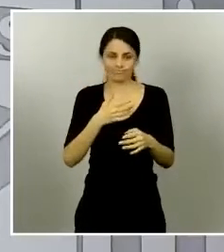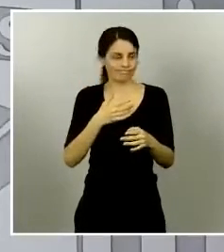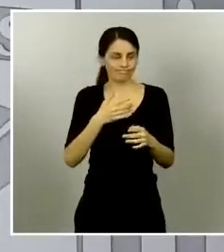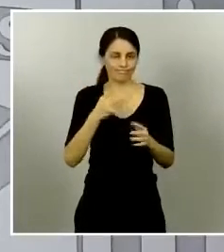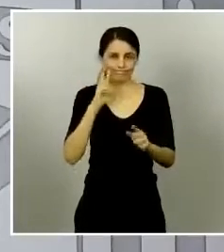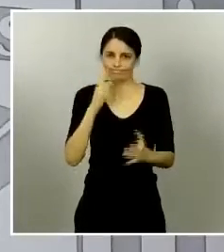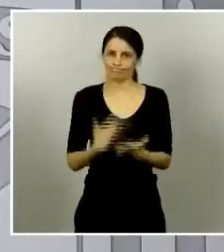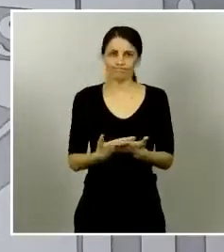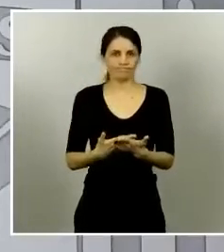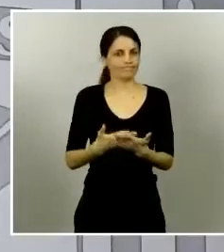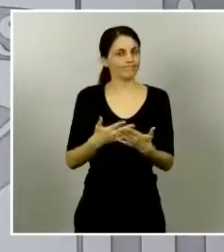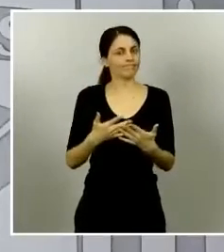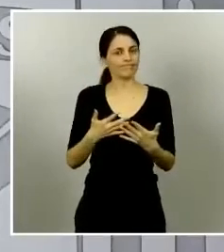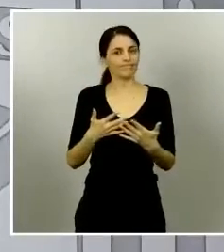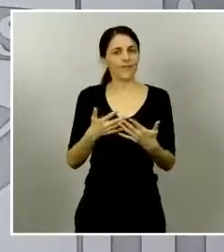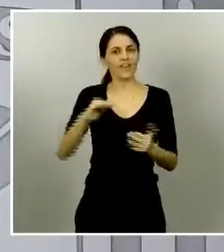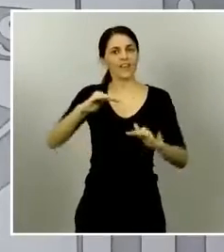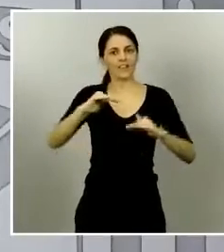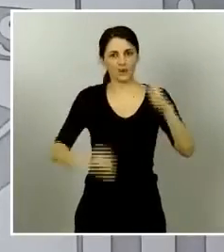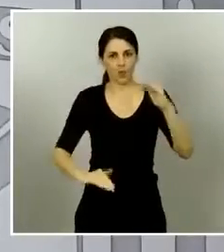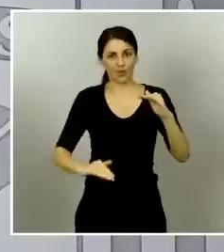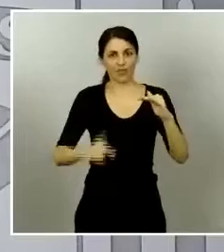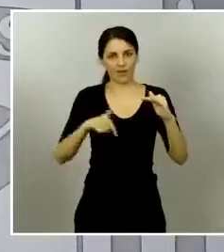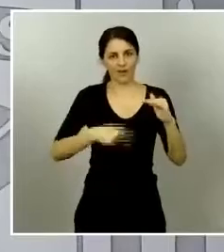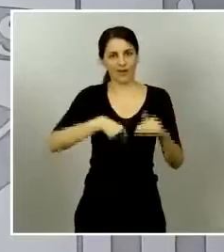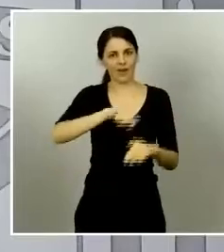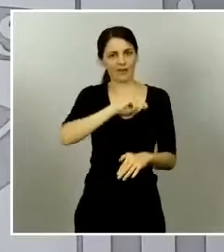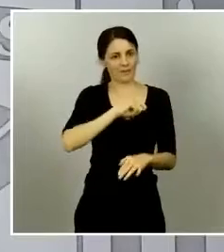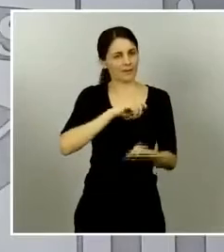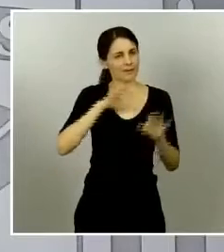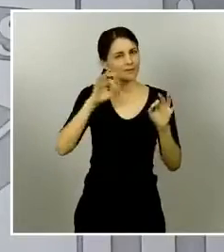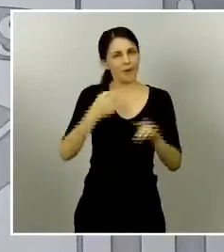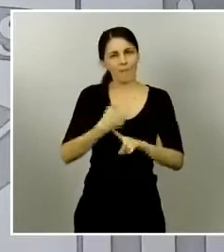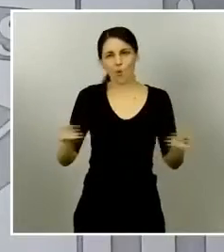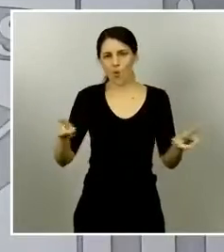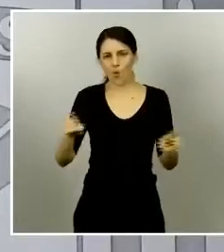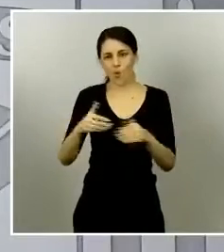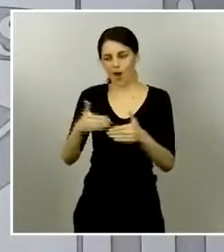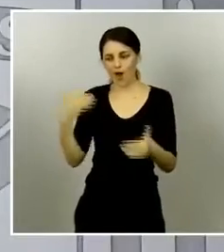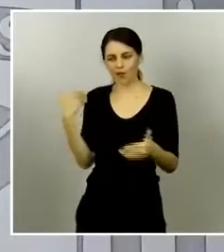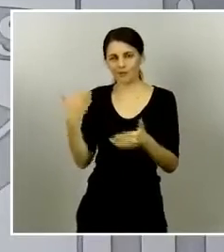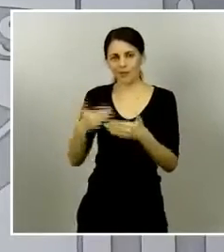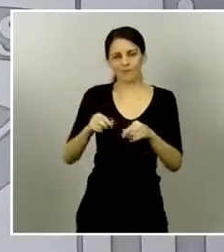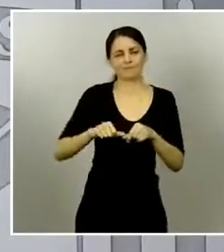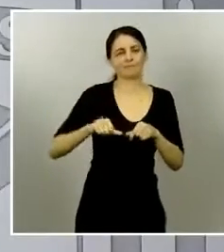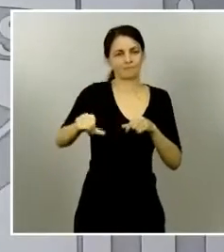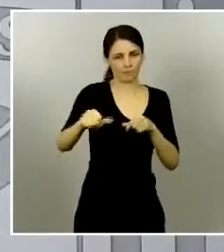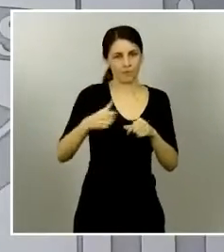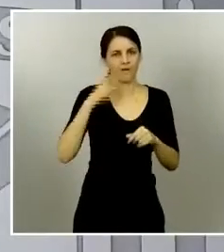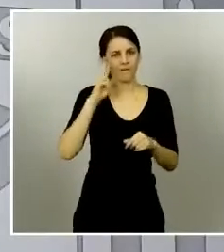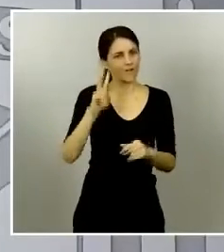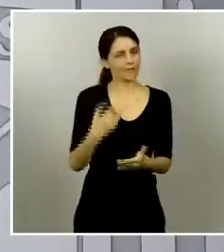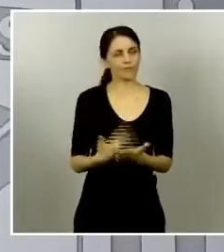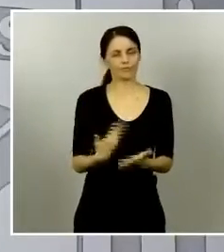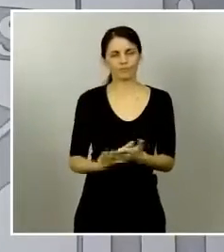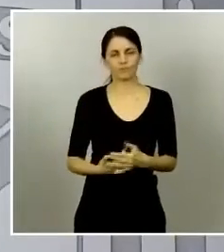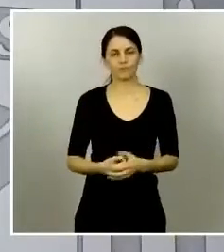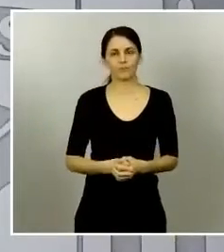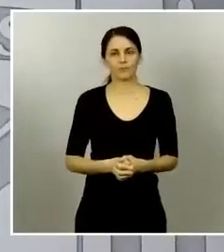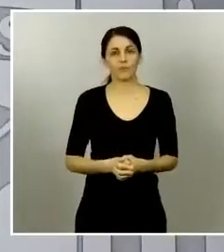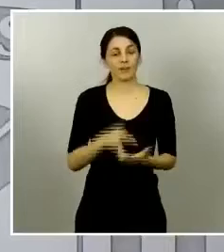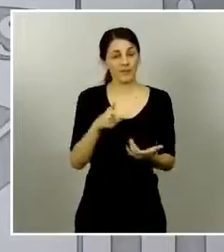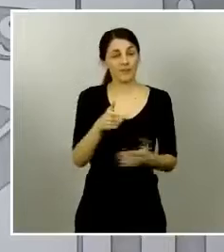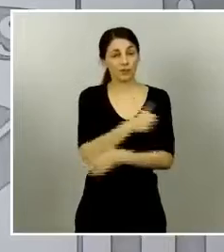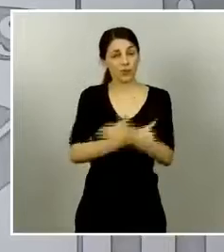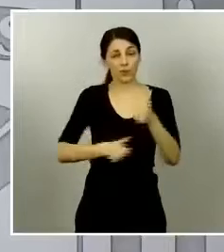cargo. Por tanto, supondrá un antes y un después en la lucha contra la desigualdad en nuestro país, prioridad